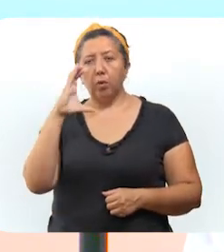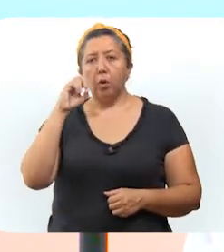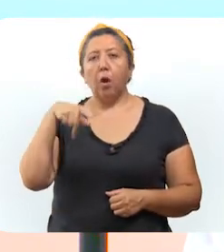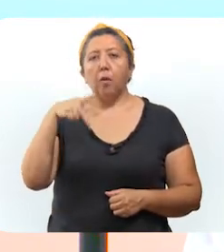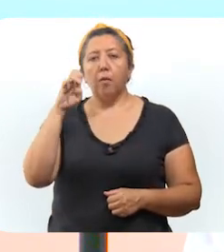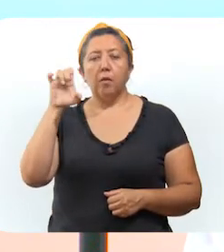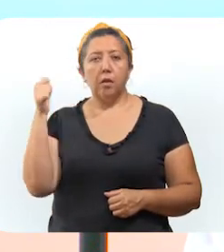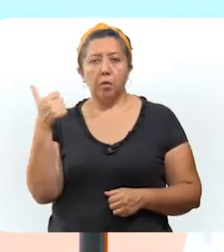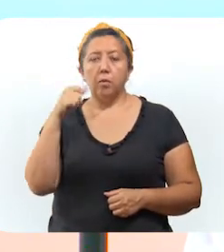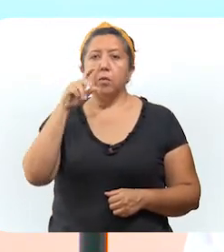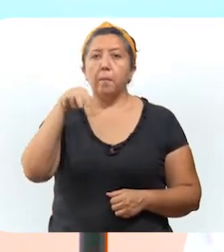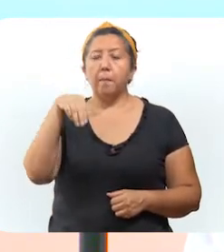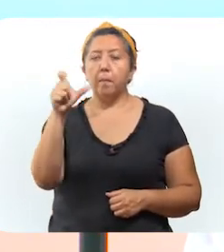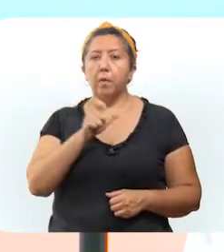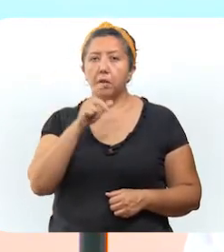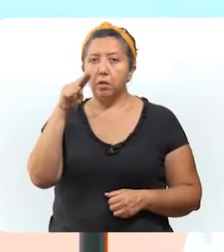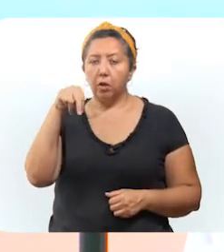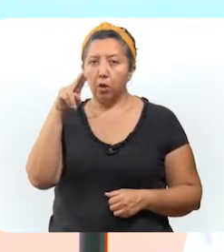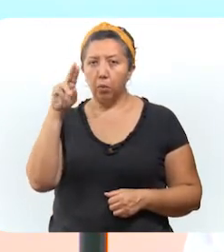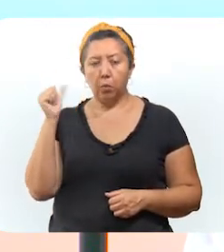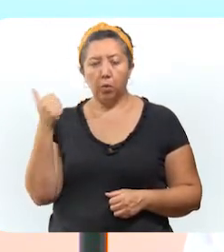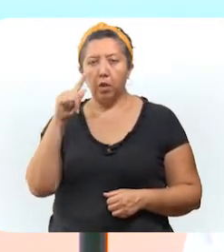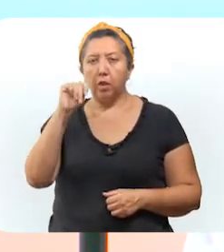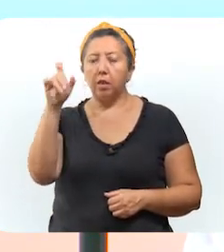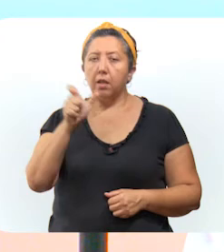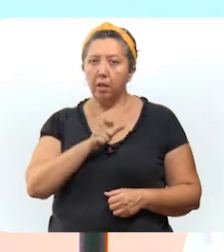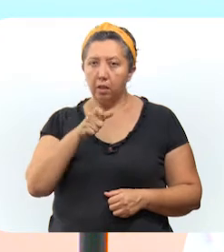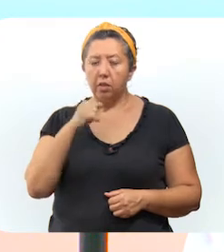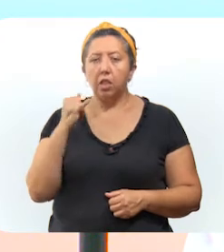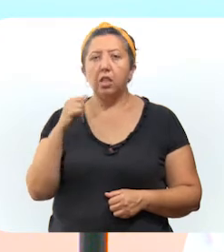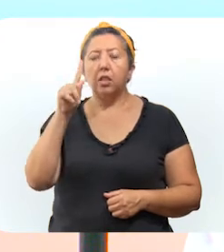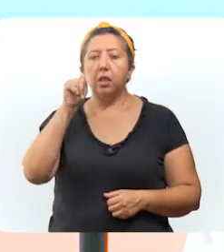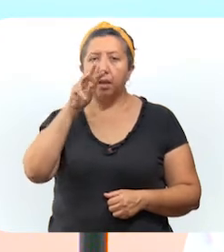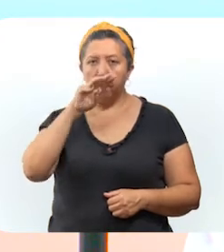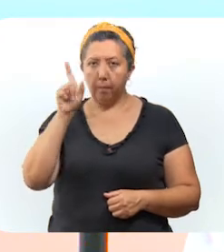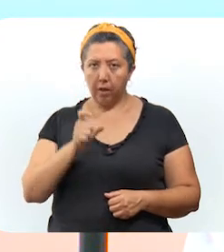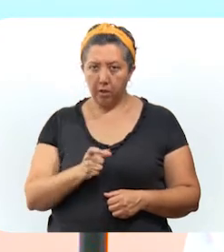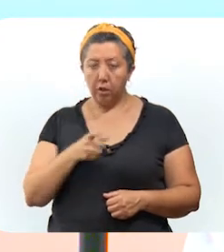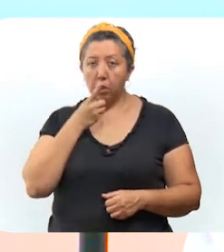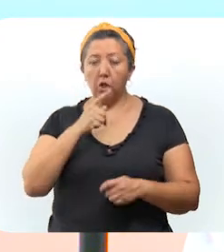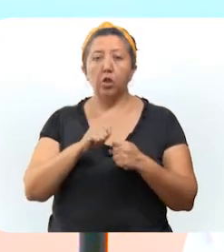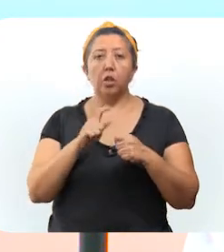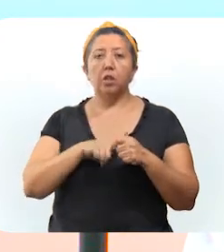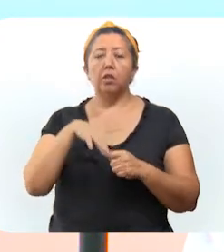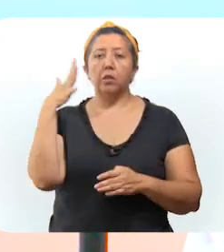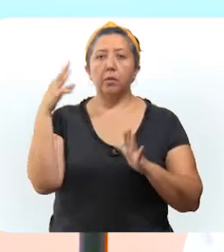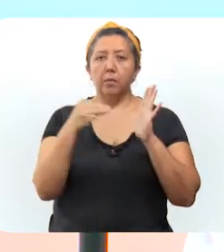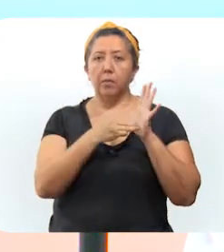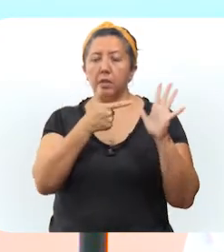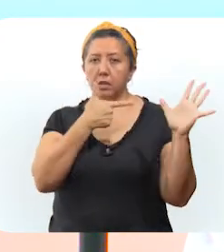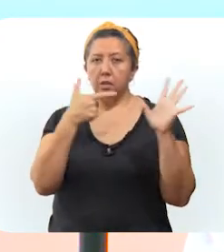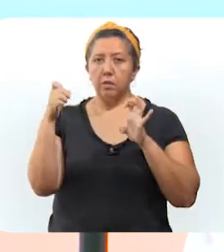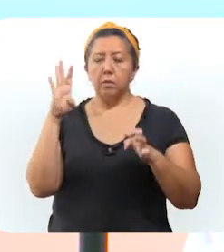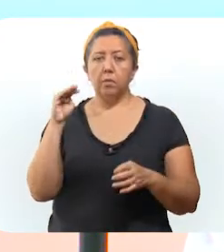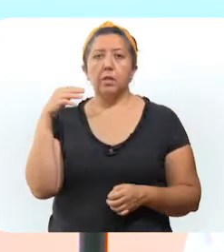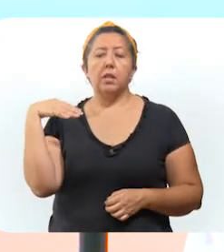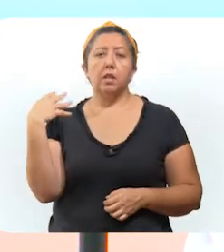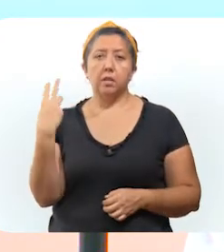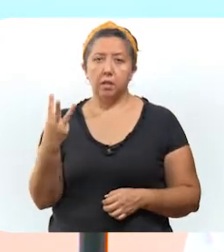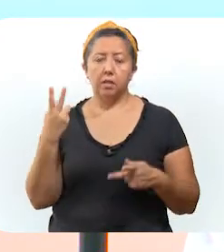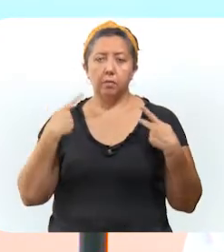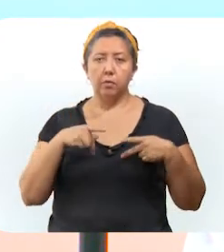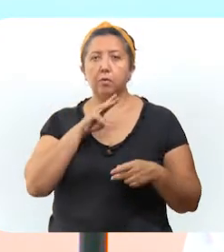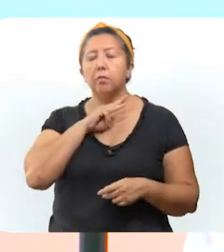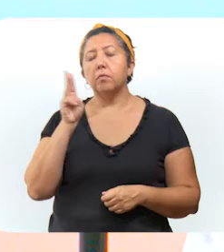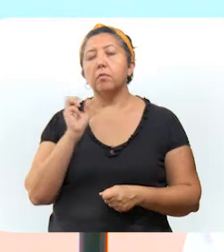Concal, 1 en Maxcanú, 1 en Sinanché, 1 más en Tecash y Temash. En total son 5.793 las personas